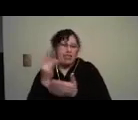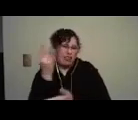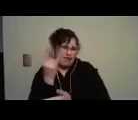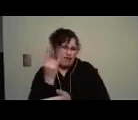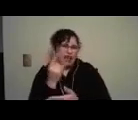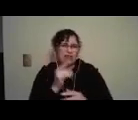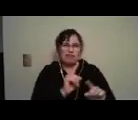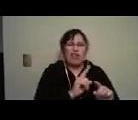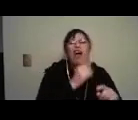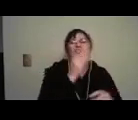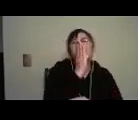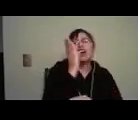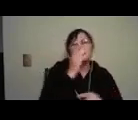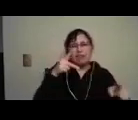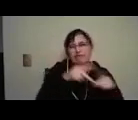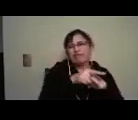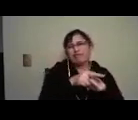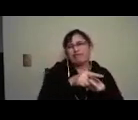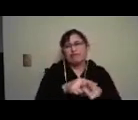¿ya?